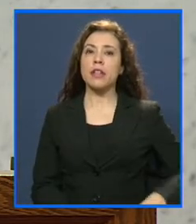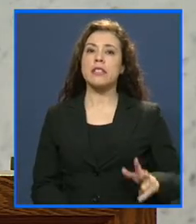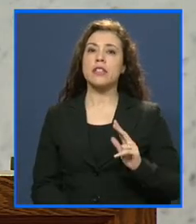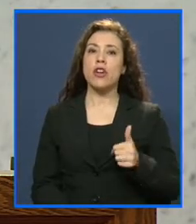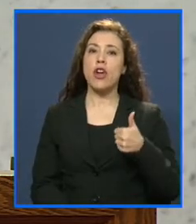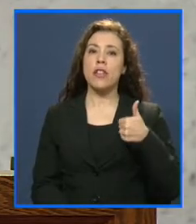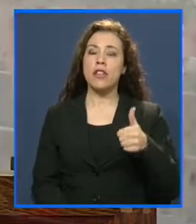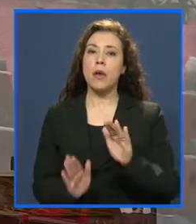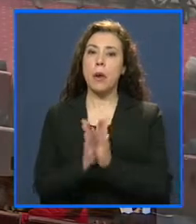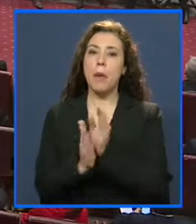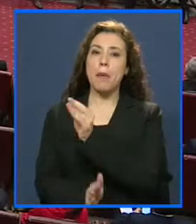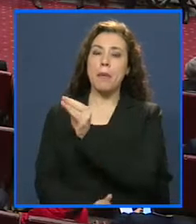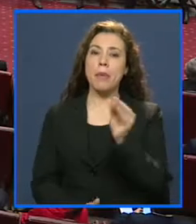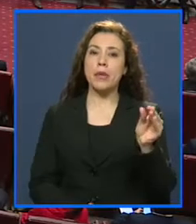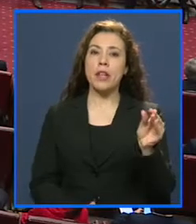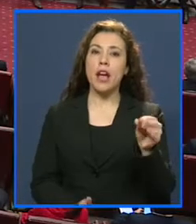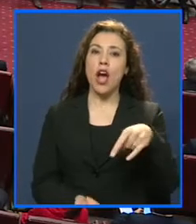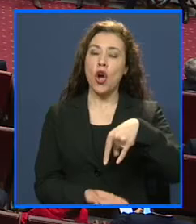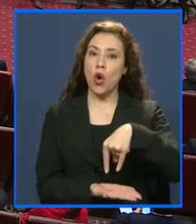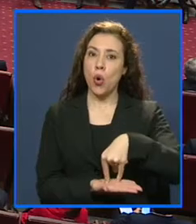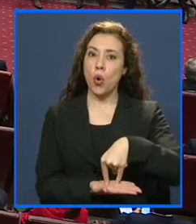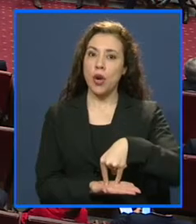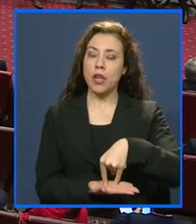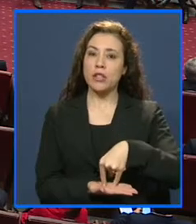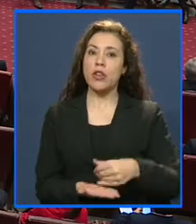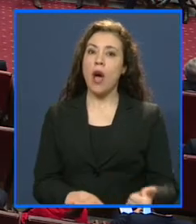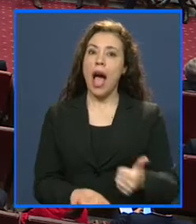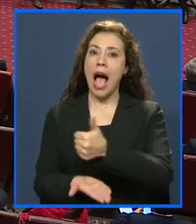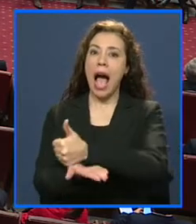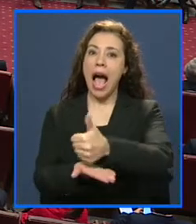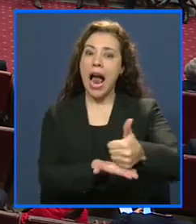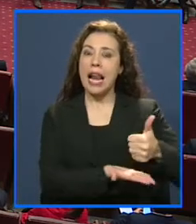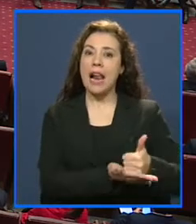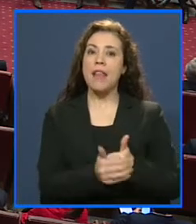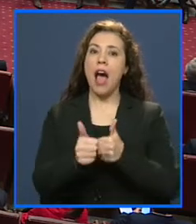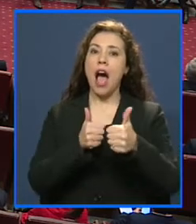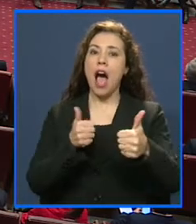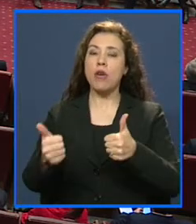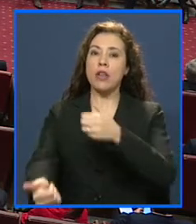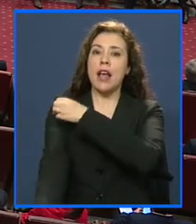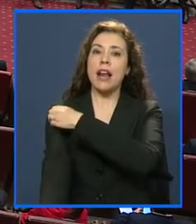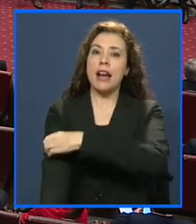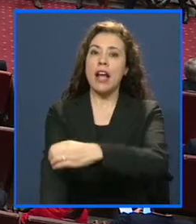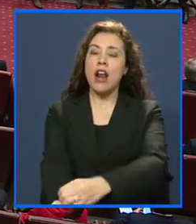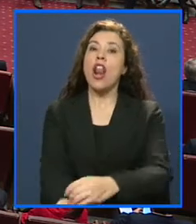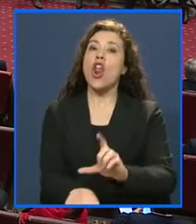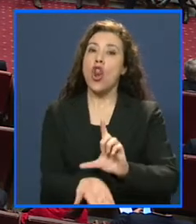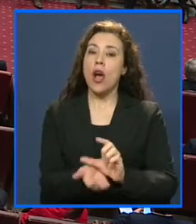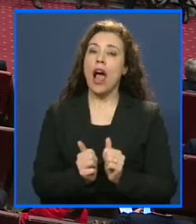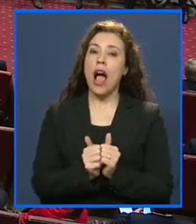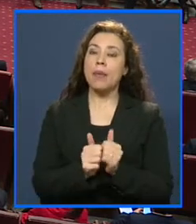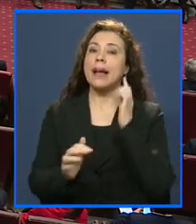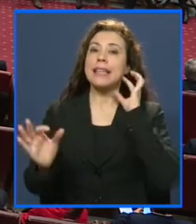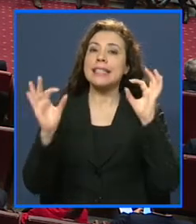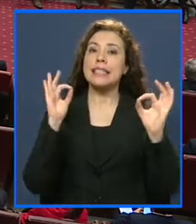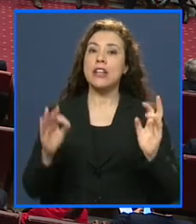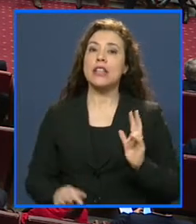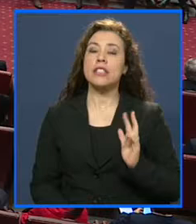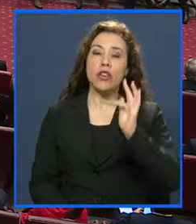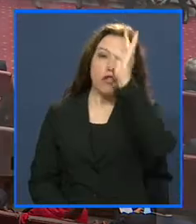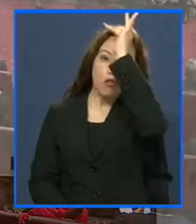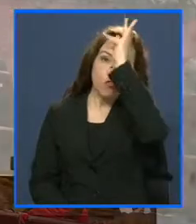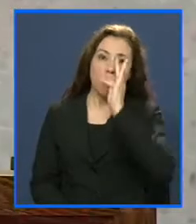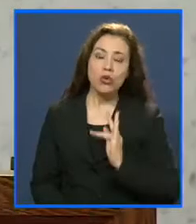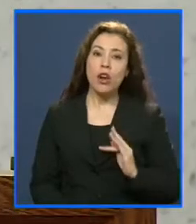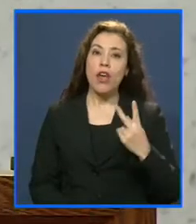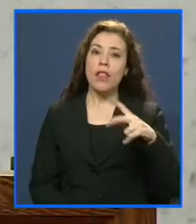director de la biblioteca del congreso nacional alcaldes autoridades regionales y locales que nos acompañan señoras y señores funcionarios del